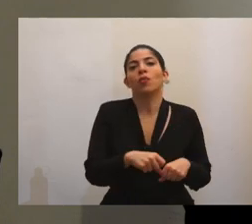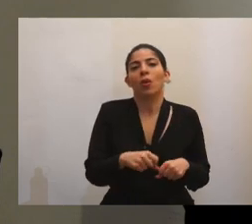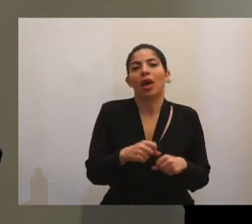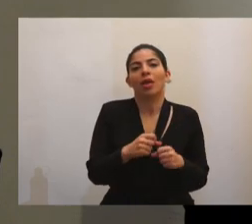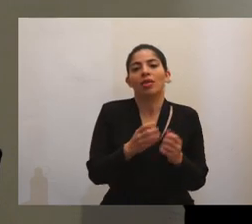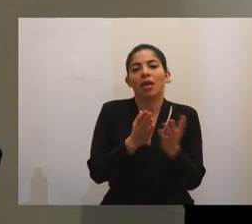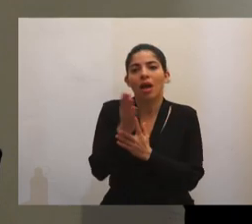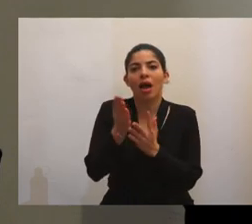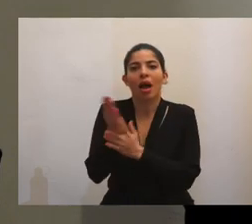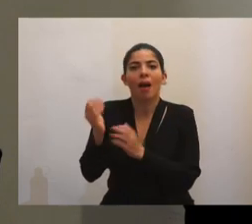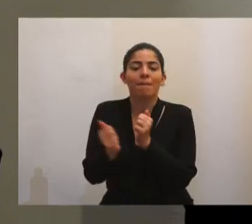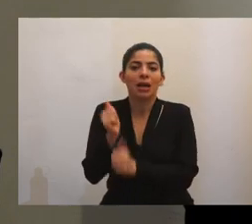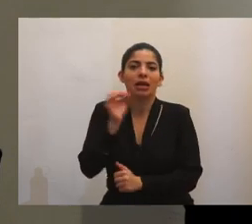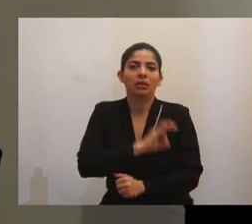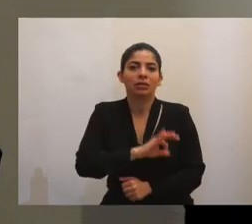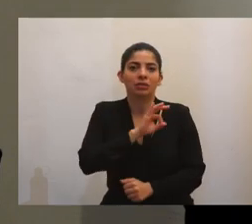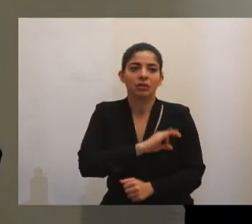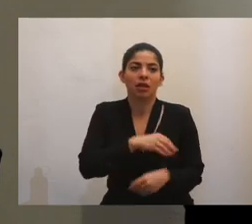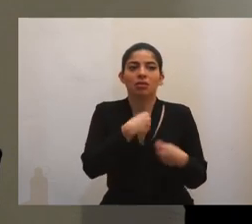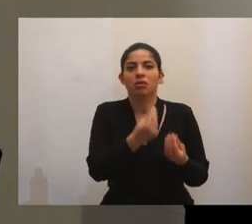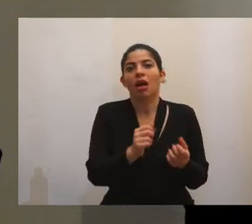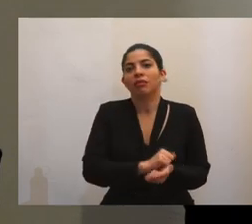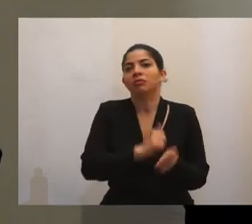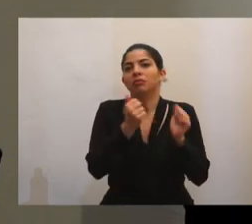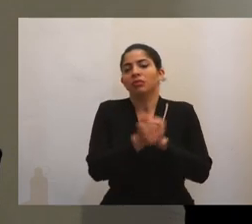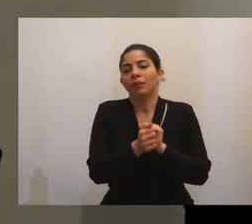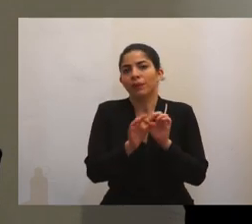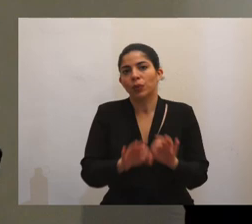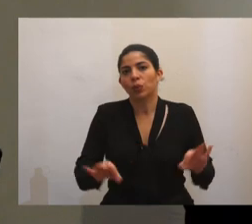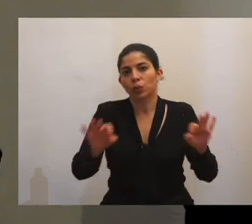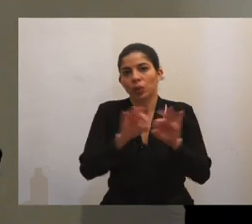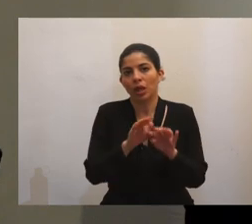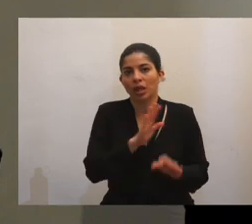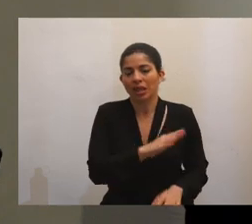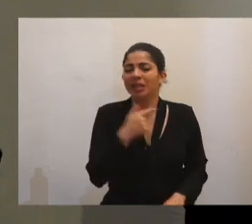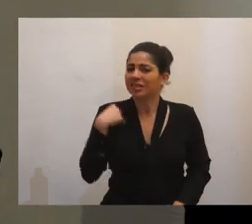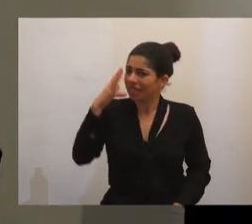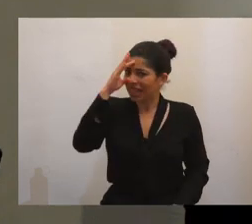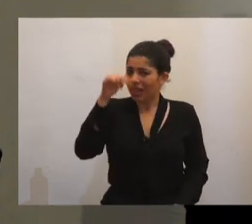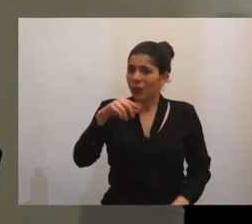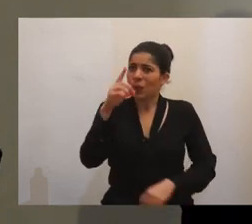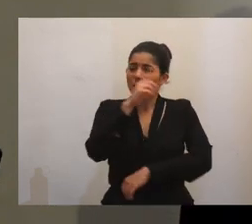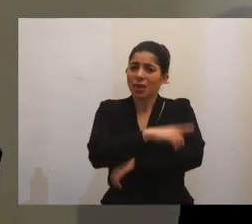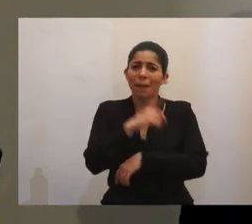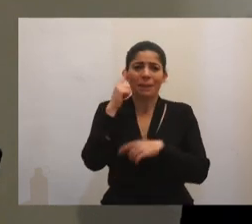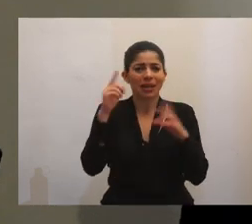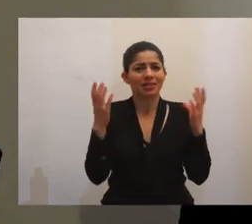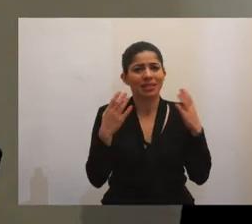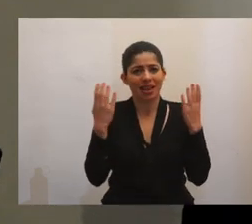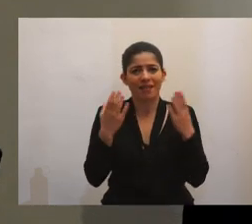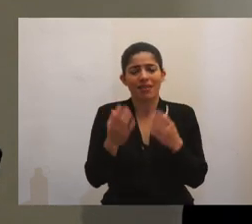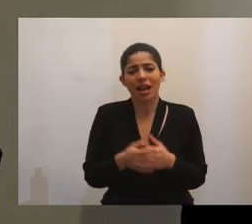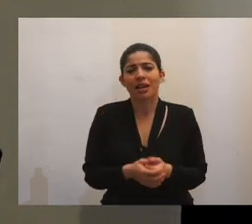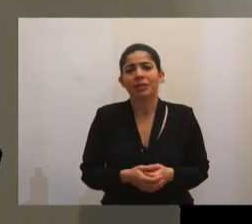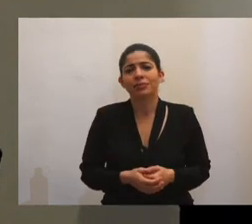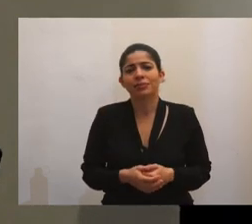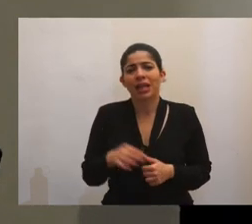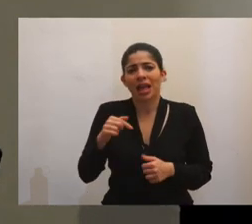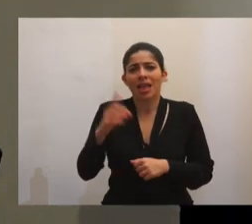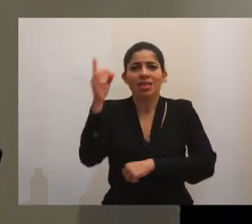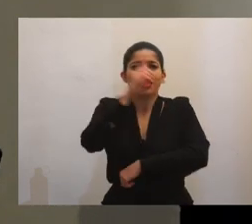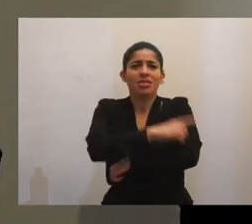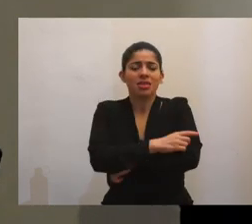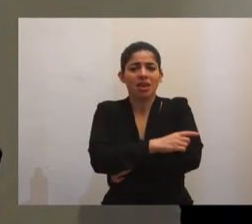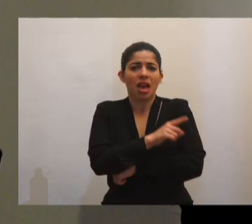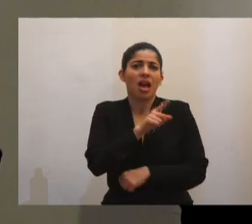cantidad de recursos que pueden hacer una transformación muy importante. Creo que este es un día de celebración. Este es un día